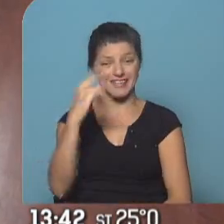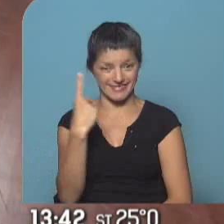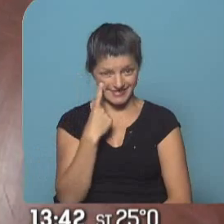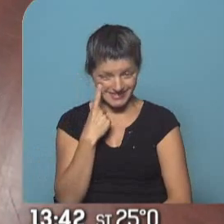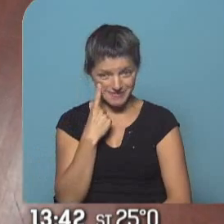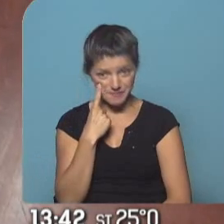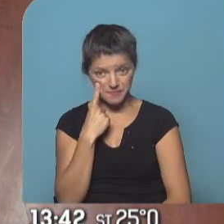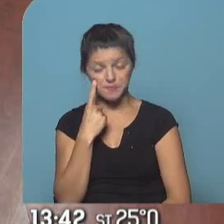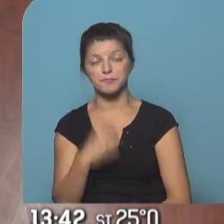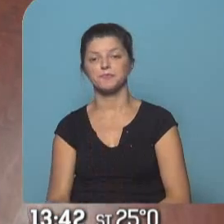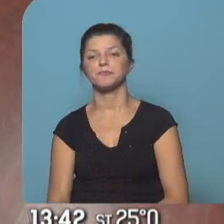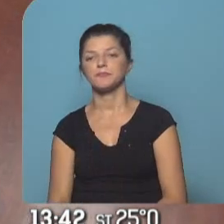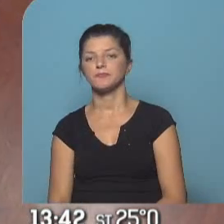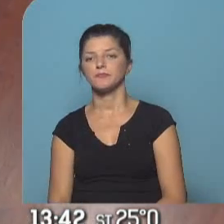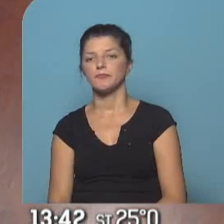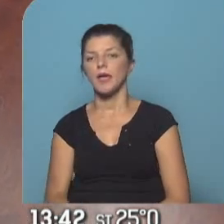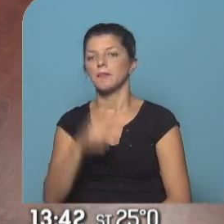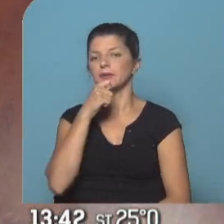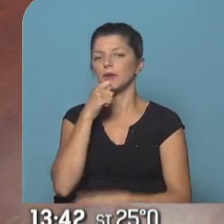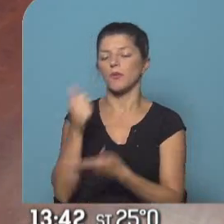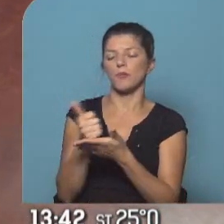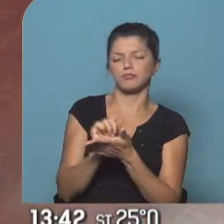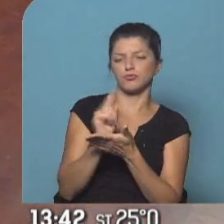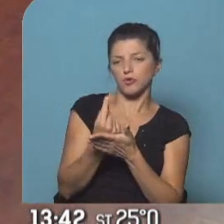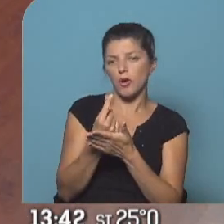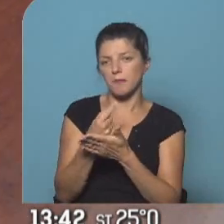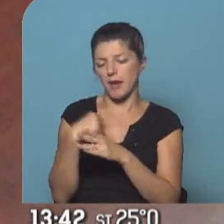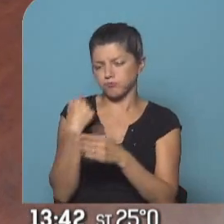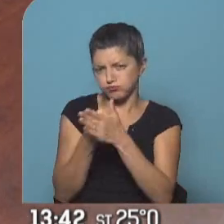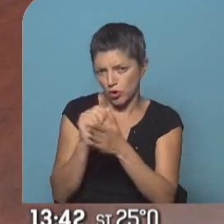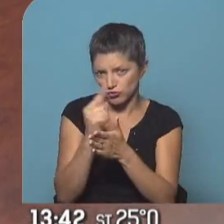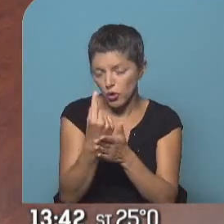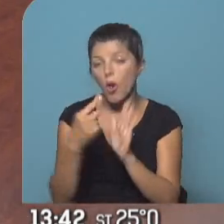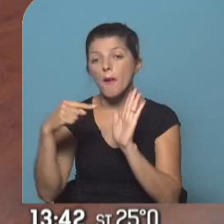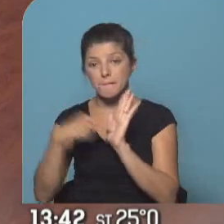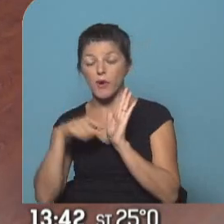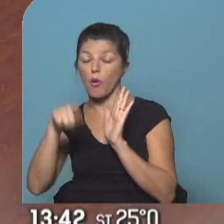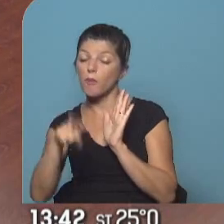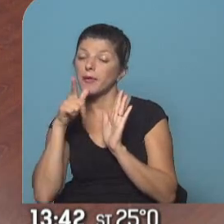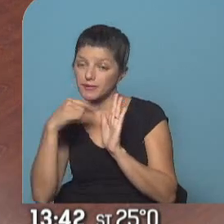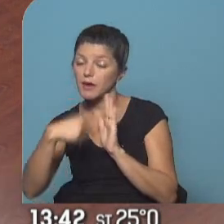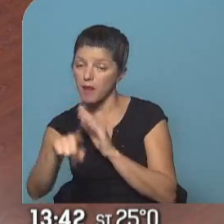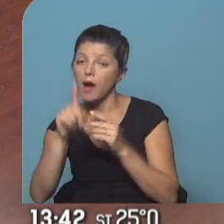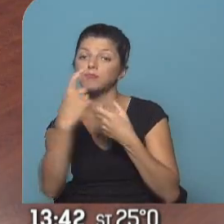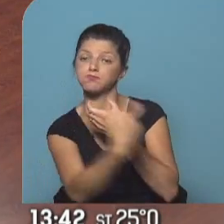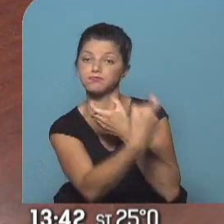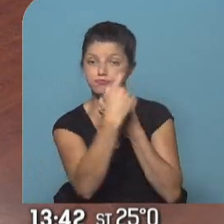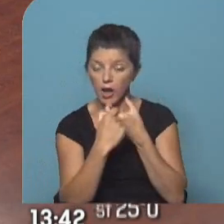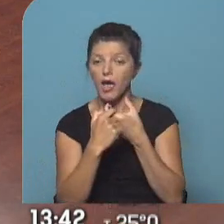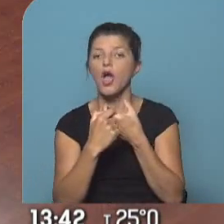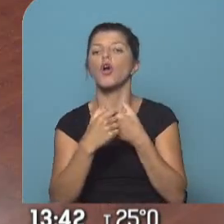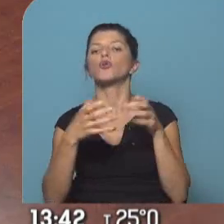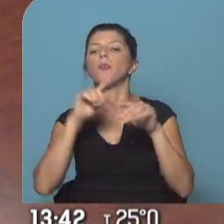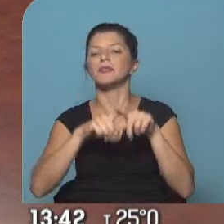se alejaba era para montar su propio escenario, hoy no está tan lejos del movimiento 5 estrellas de Beppe Grillo, está apenas